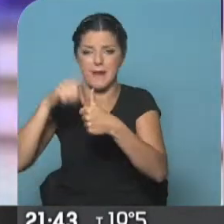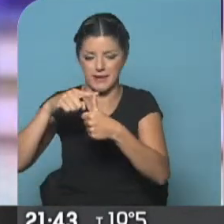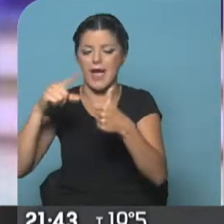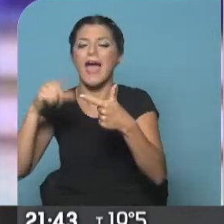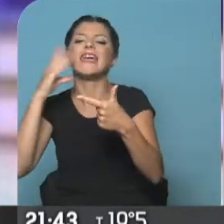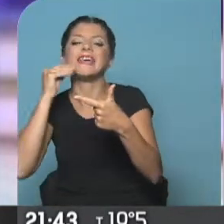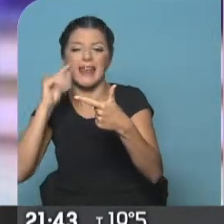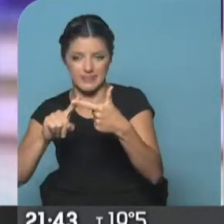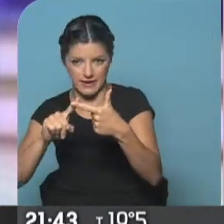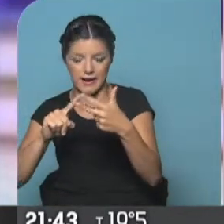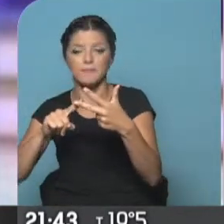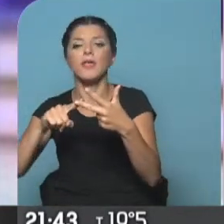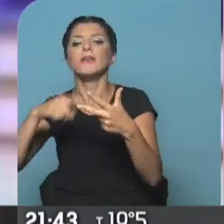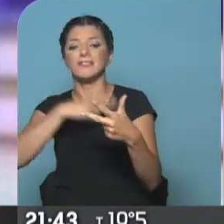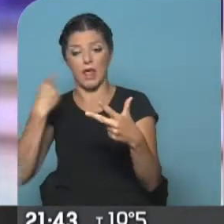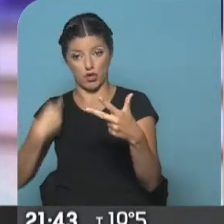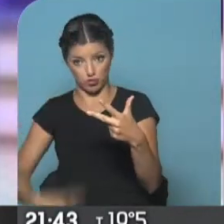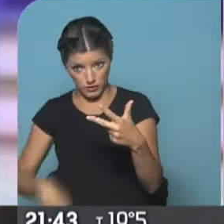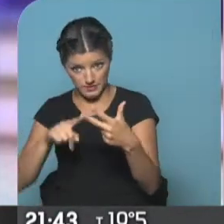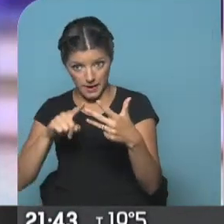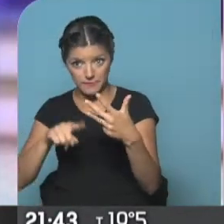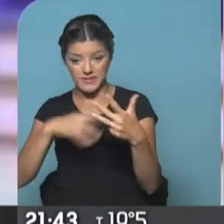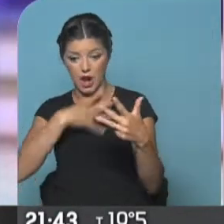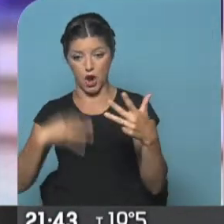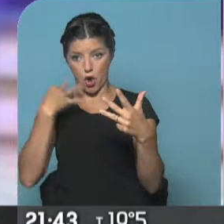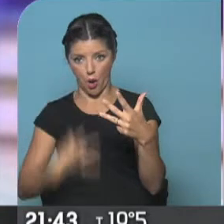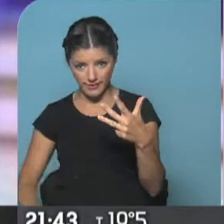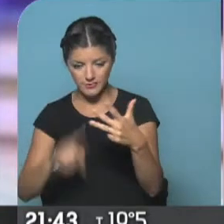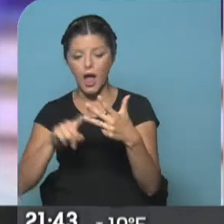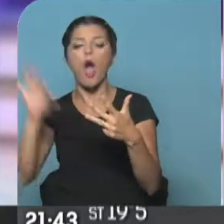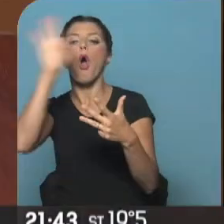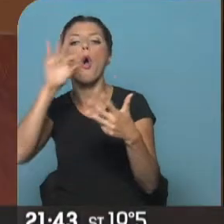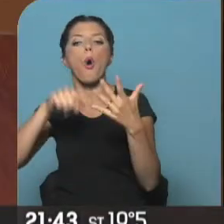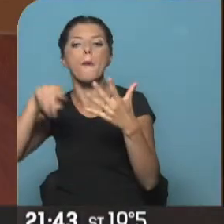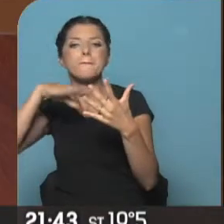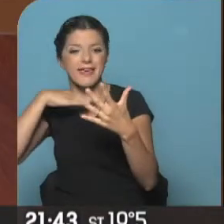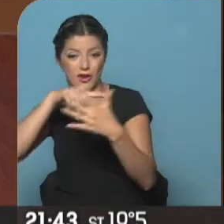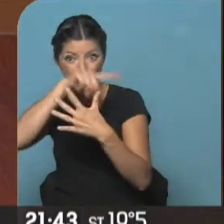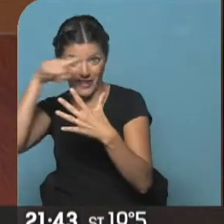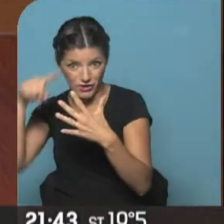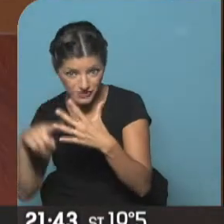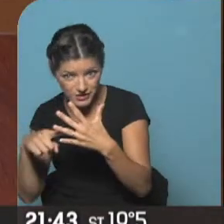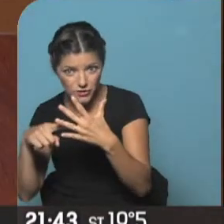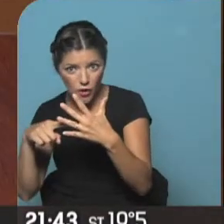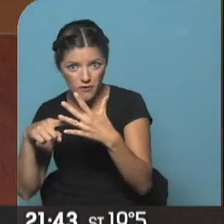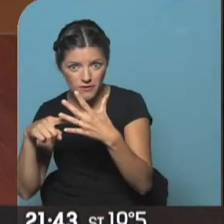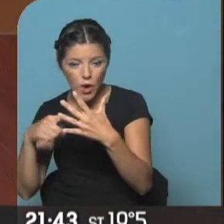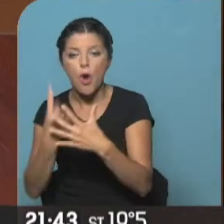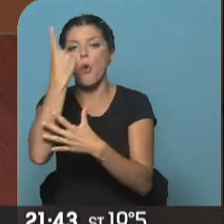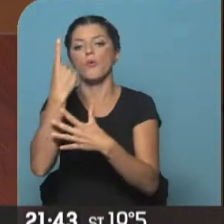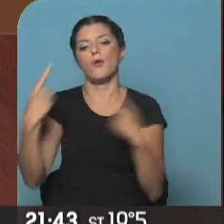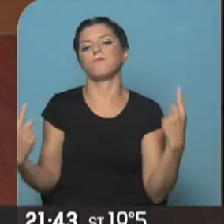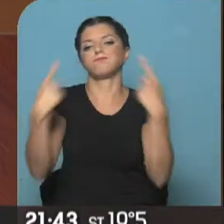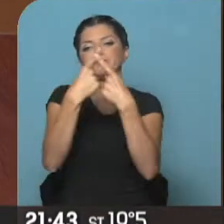Inglaterra, Suiza, Croacia o México. De esos cinco rivales, la Argentina va a tener